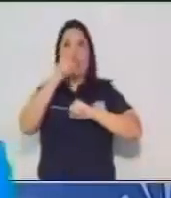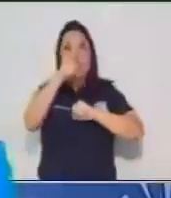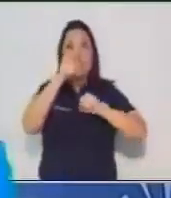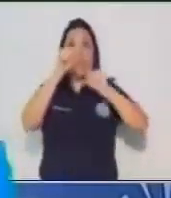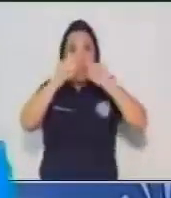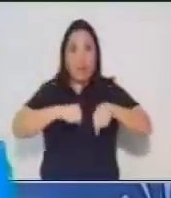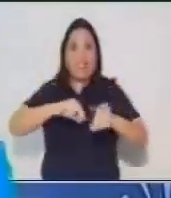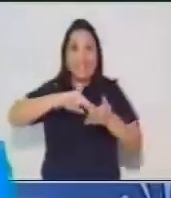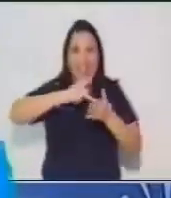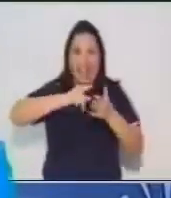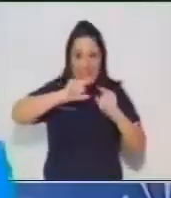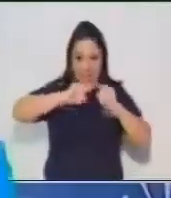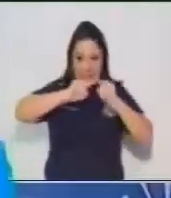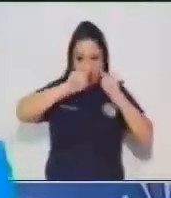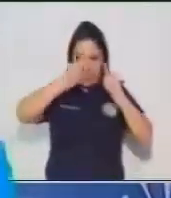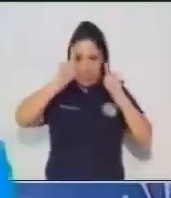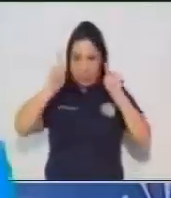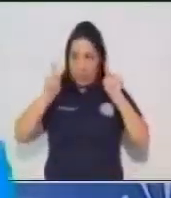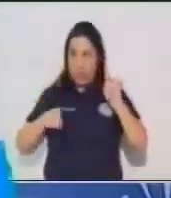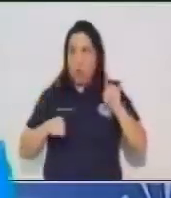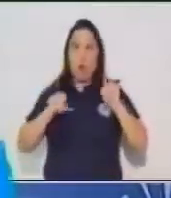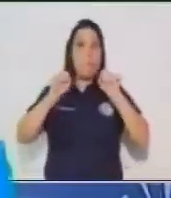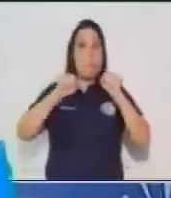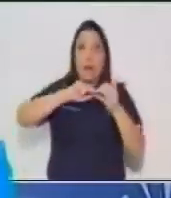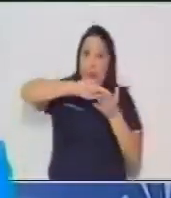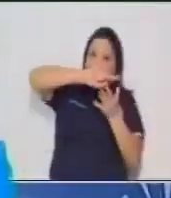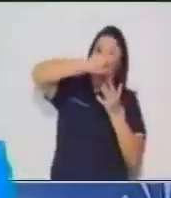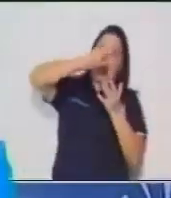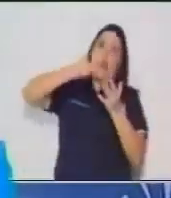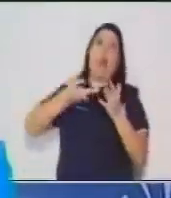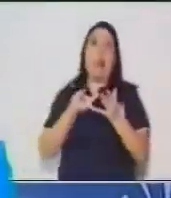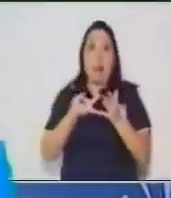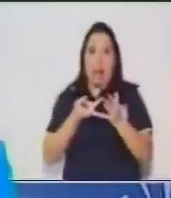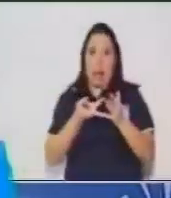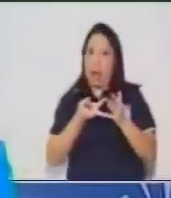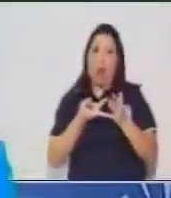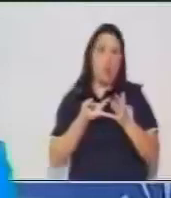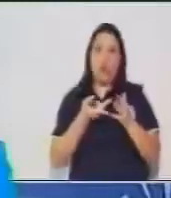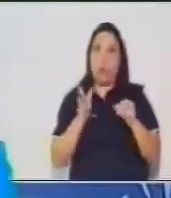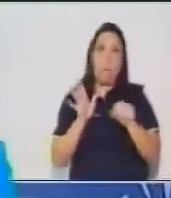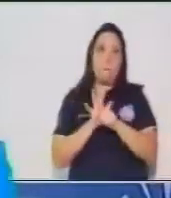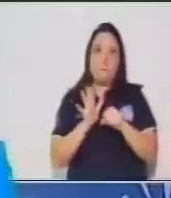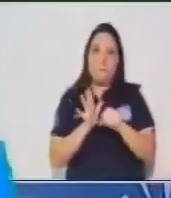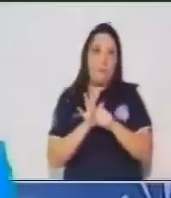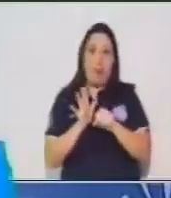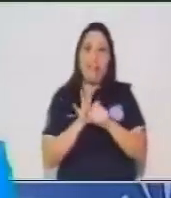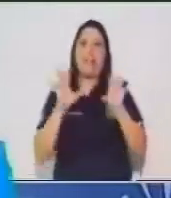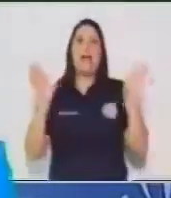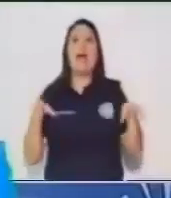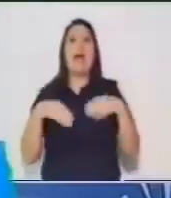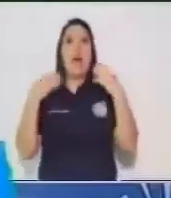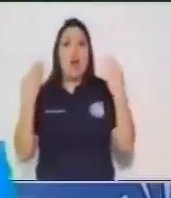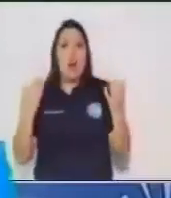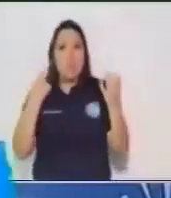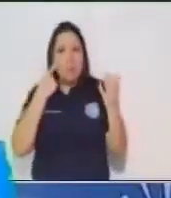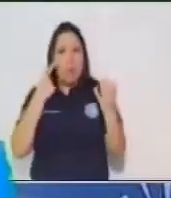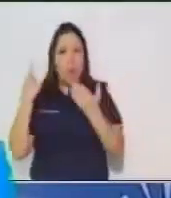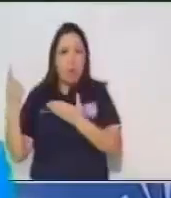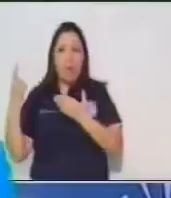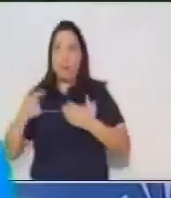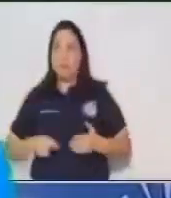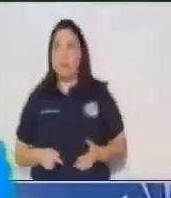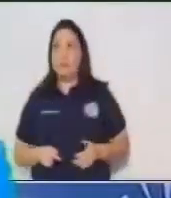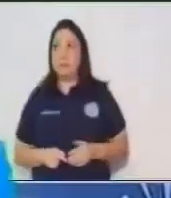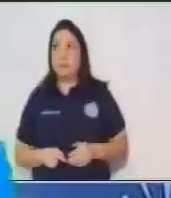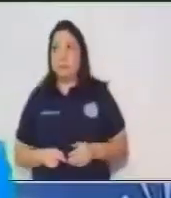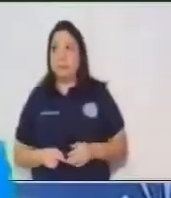ver que no vas a poder medir, ¿verdad? El ángulo completo. No vas a